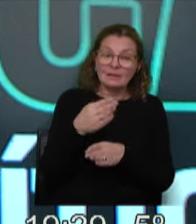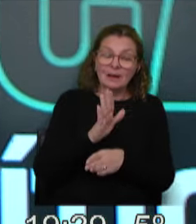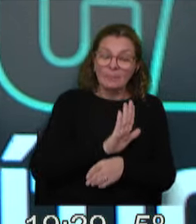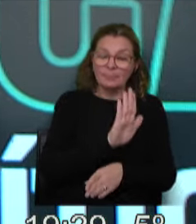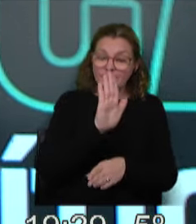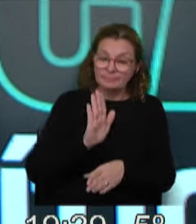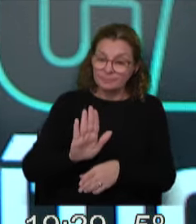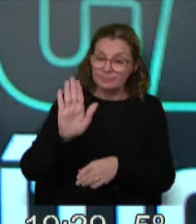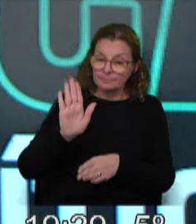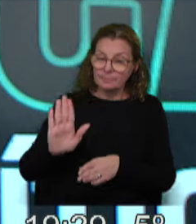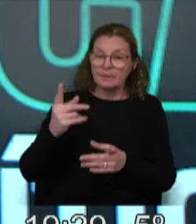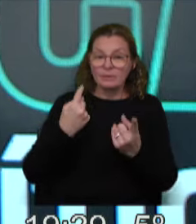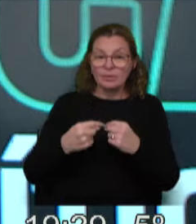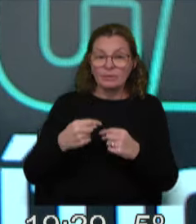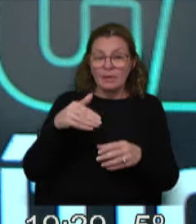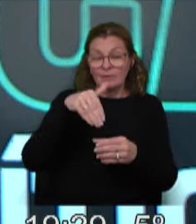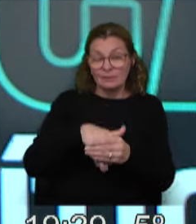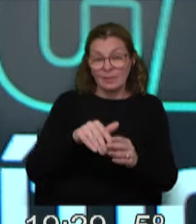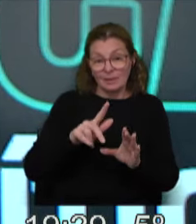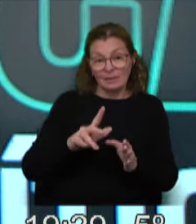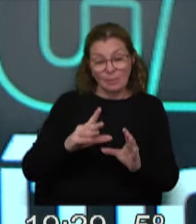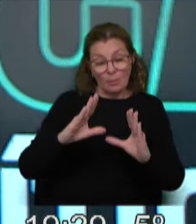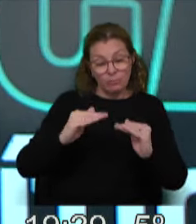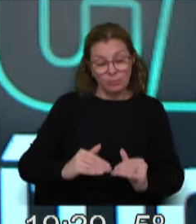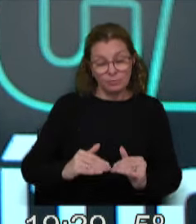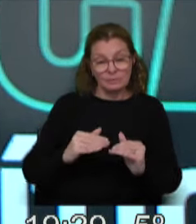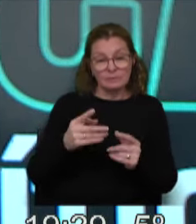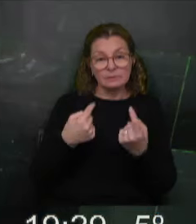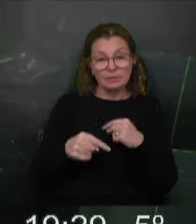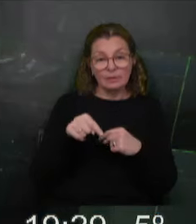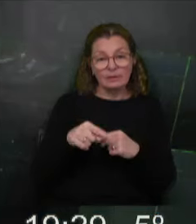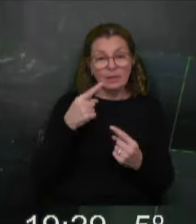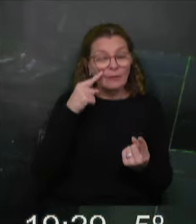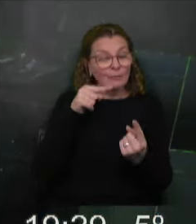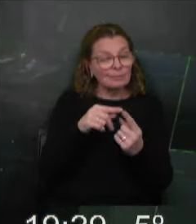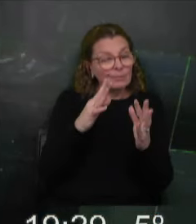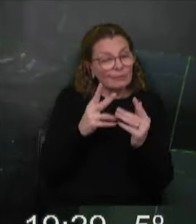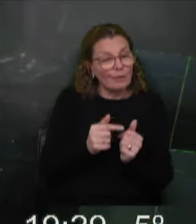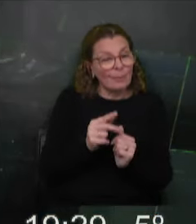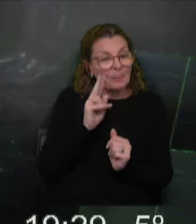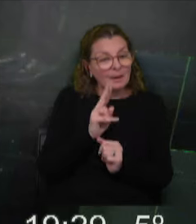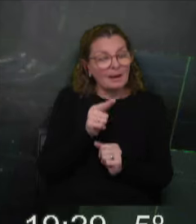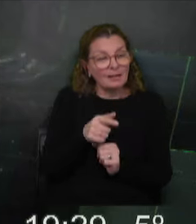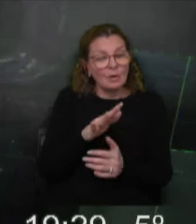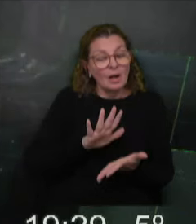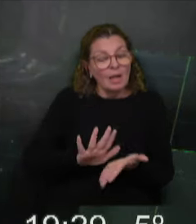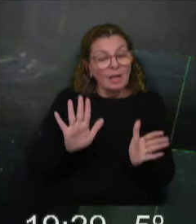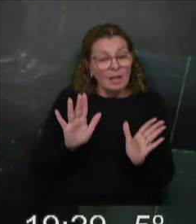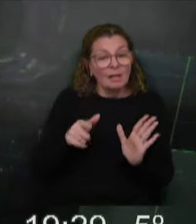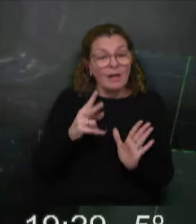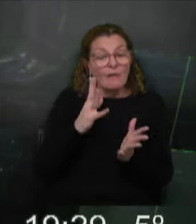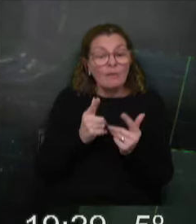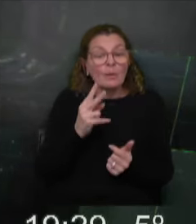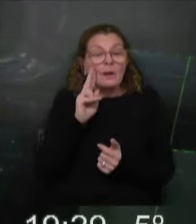uno y eso también electoralmente ha quedado muy disminuido entonces eh desde ese punto de vista eh lo que queda es Esa